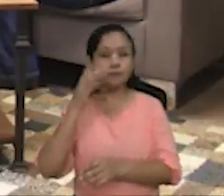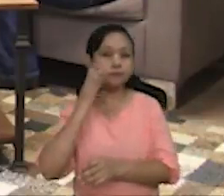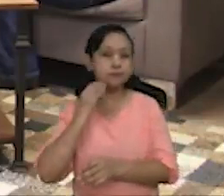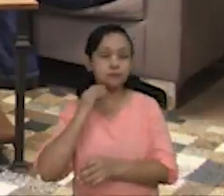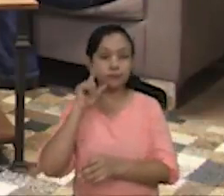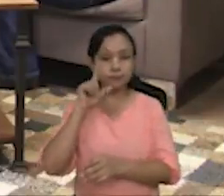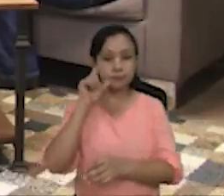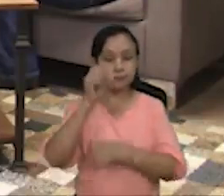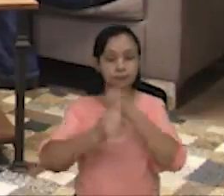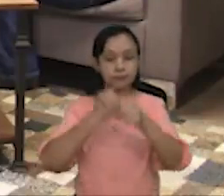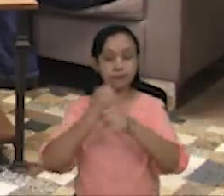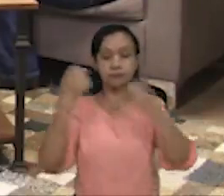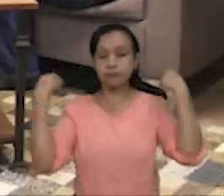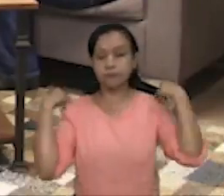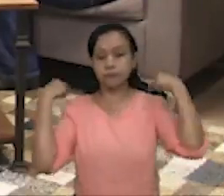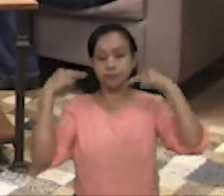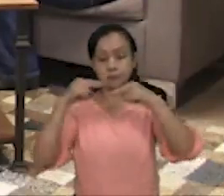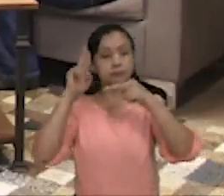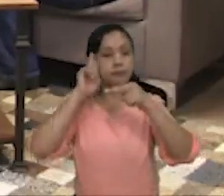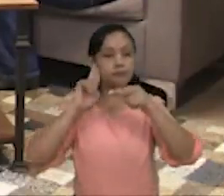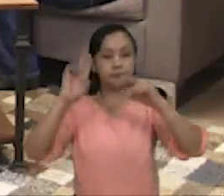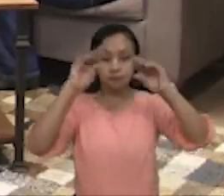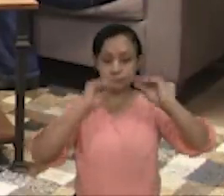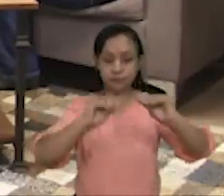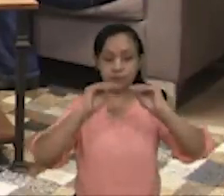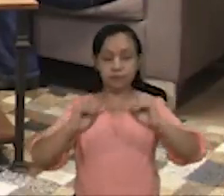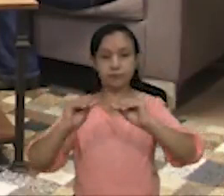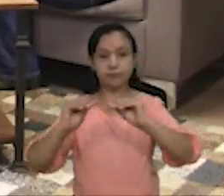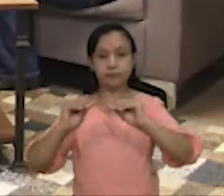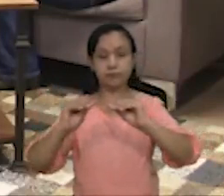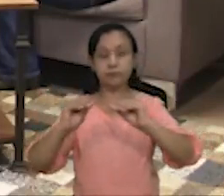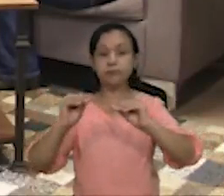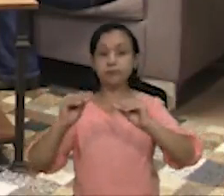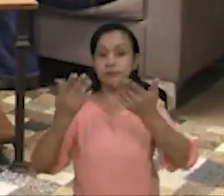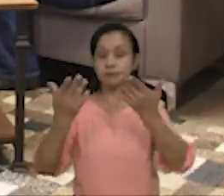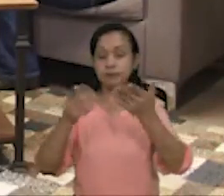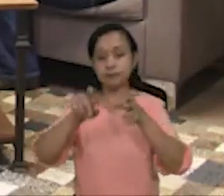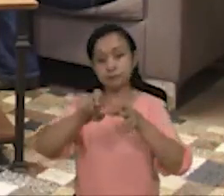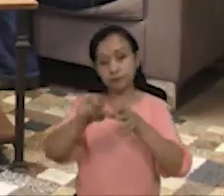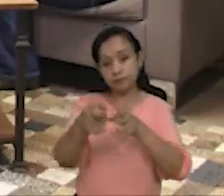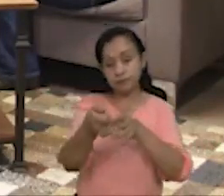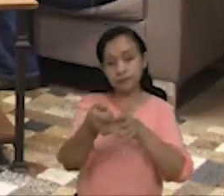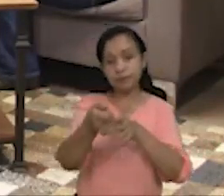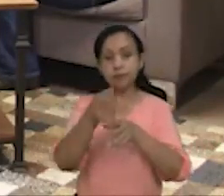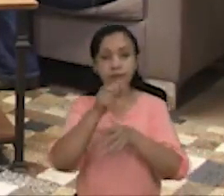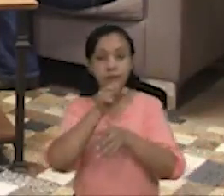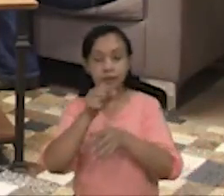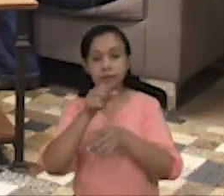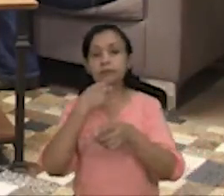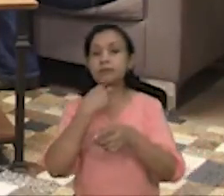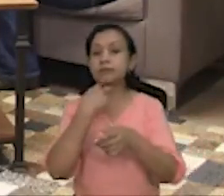10 años siendo docente universitaria. Mis clases eran producción radiofónica o producción